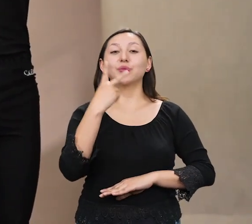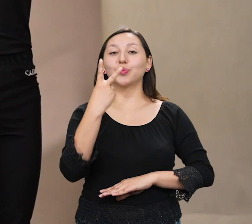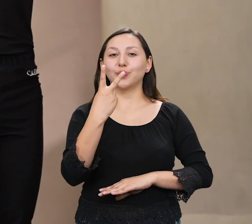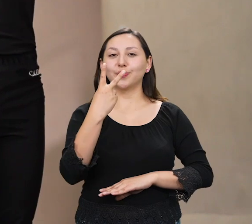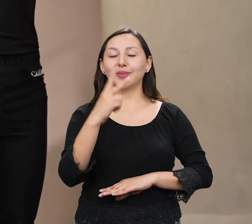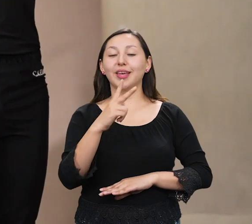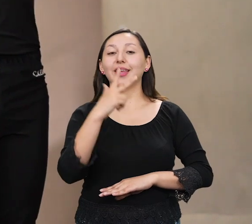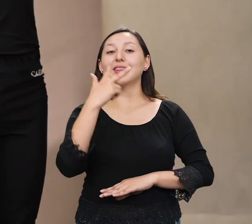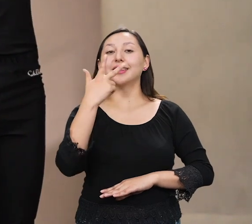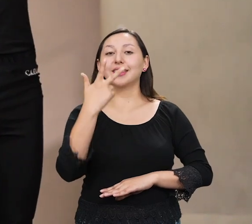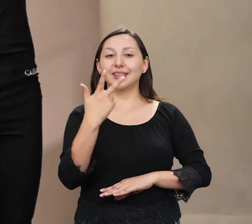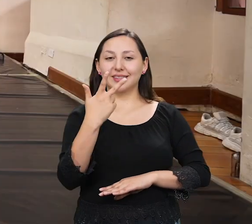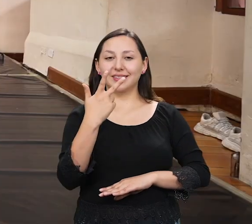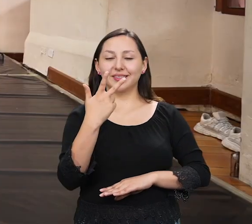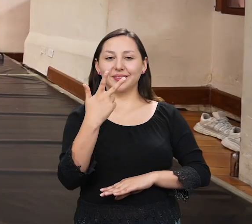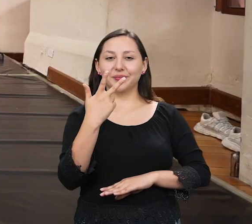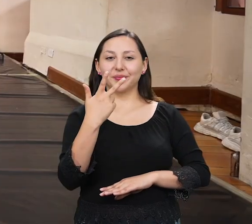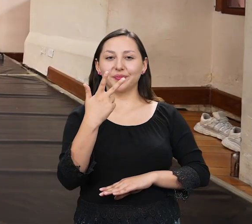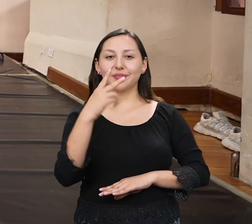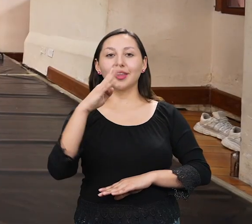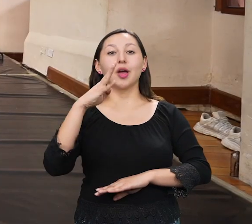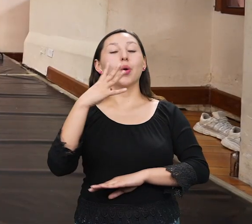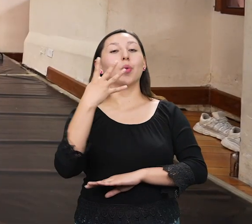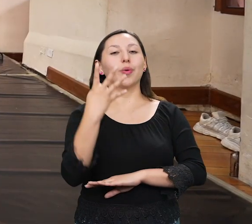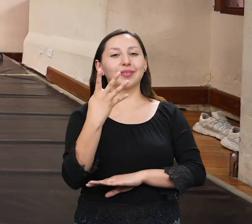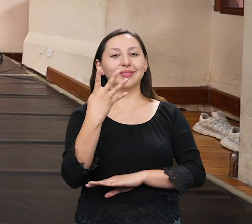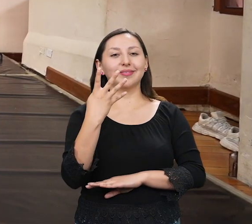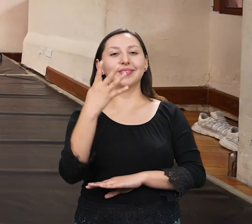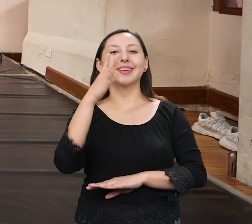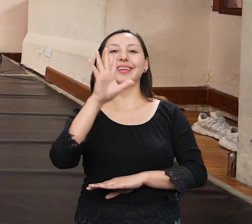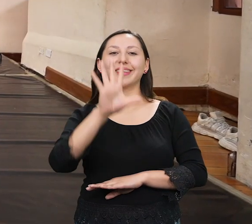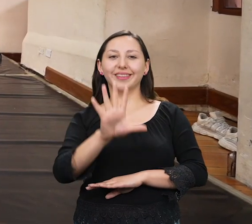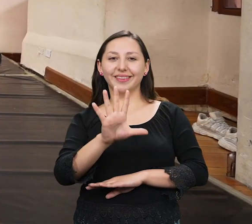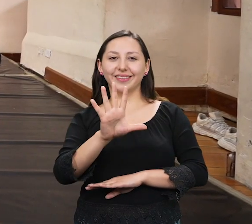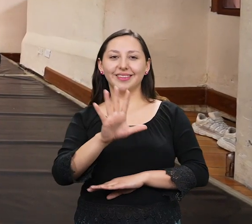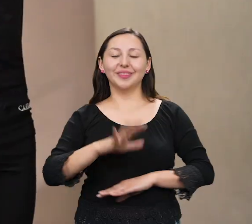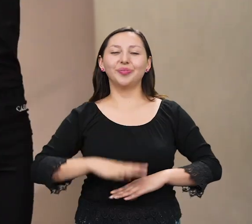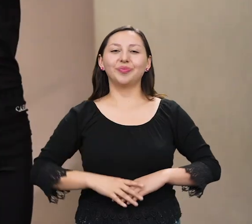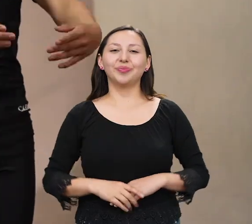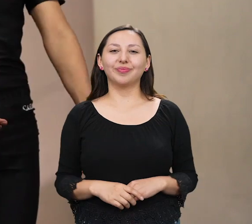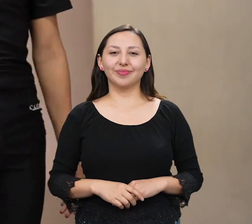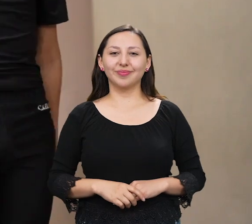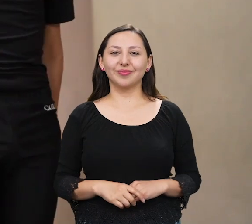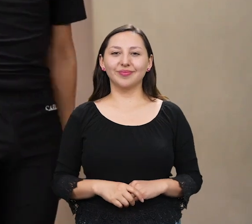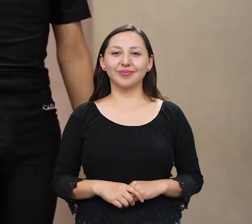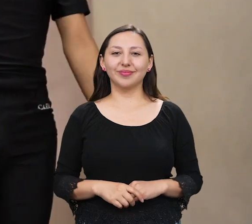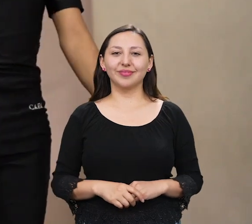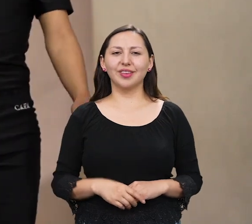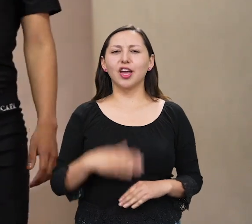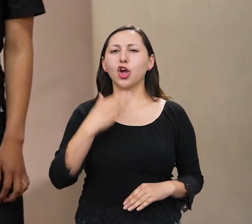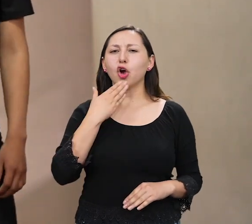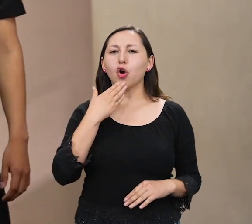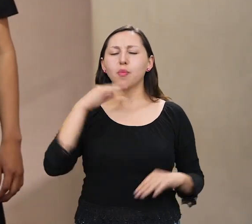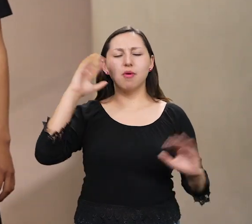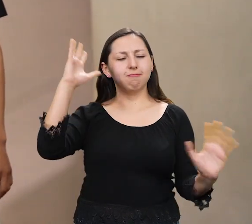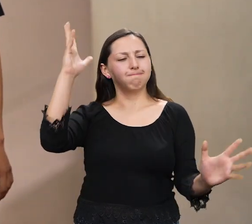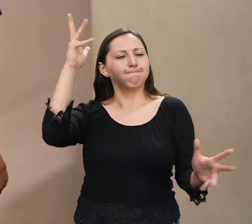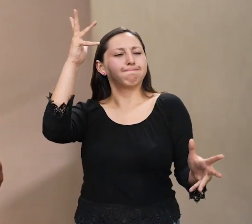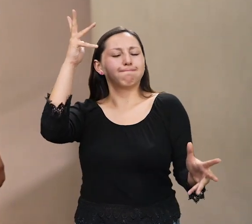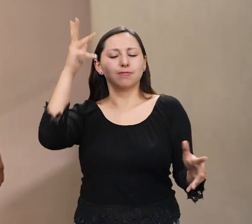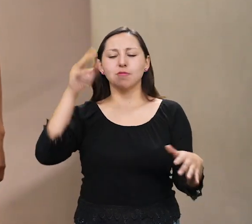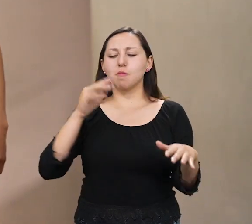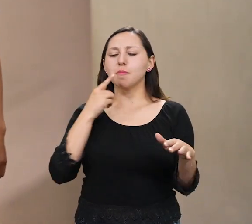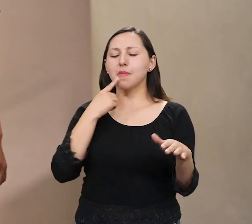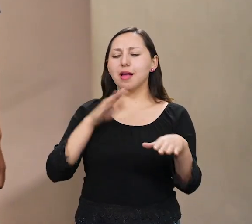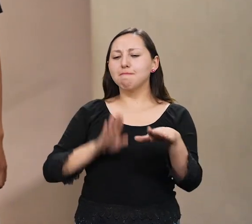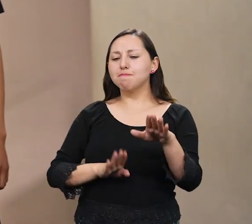preparatoria, segunda, tercera, cuarta y quinta. Estas posiciones nos ayudan a guiarnos respecto a